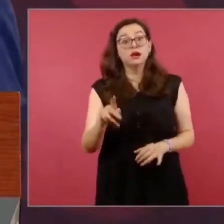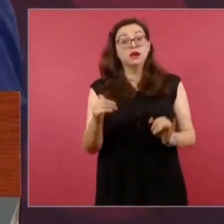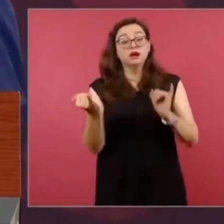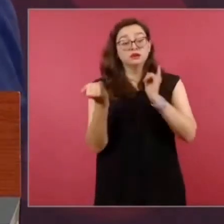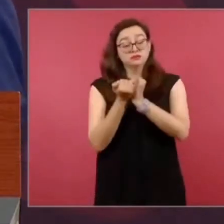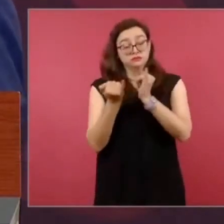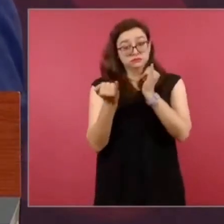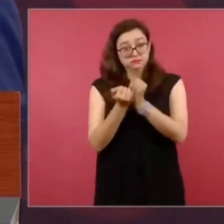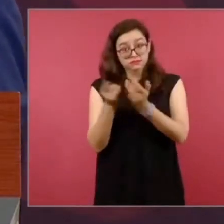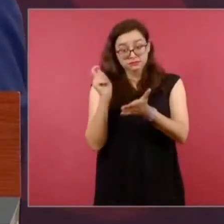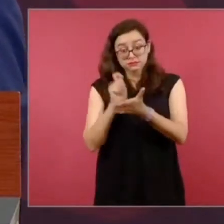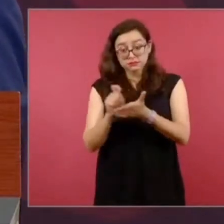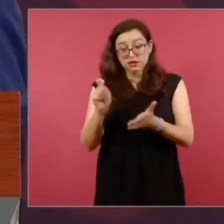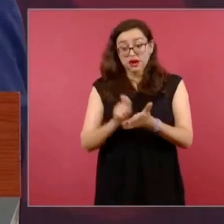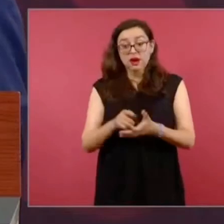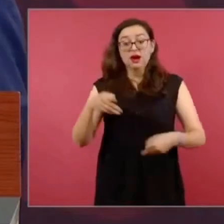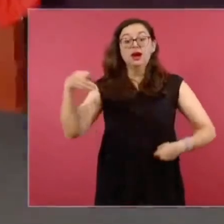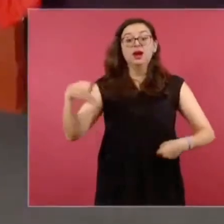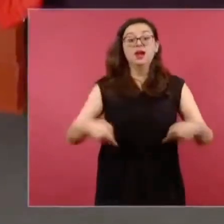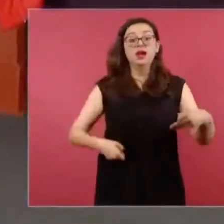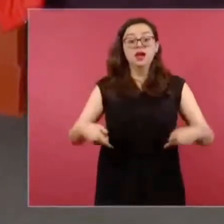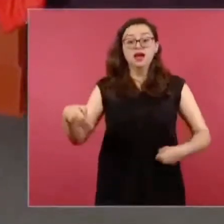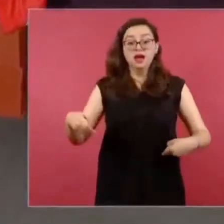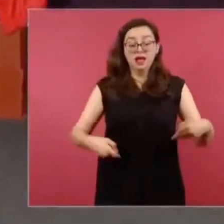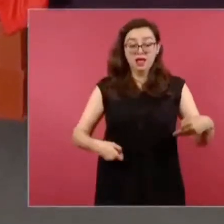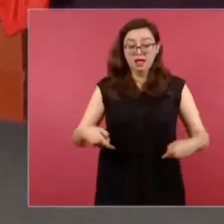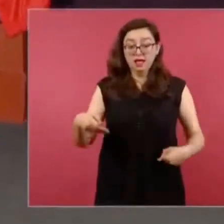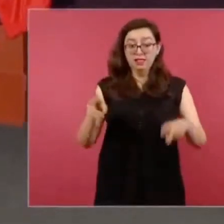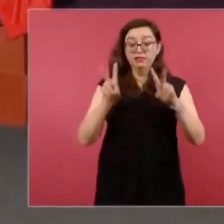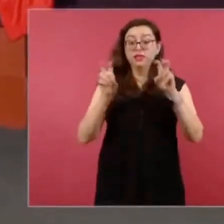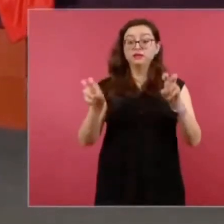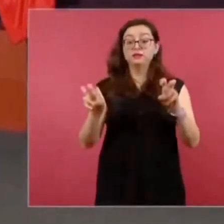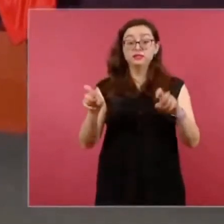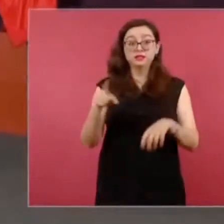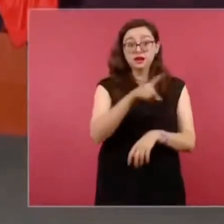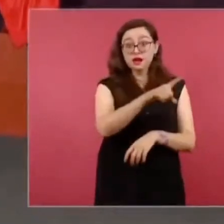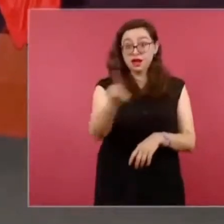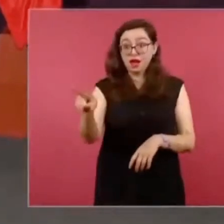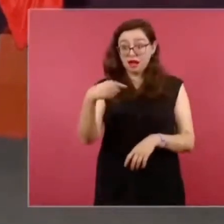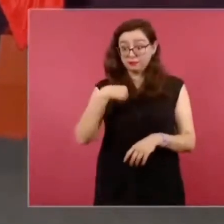llama Amor con amor se paga.